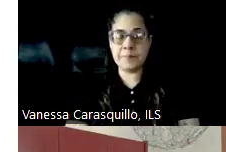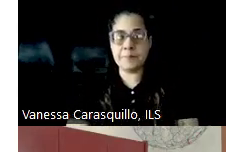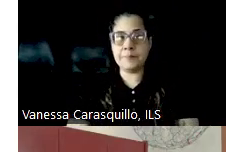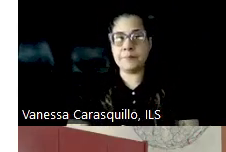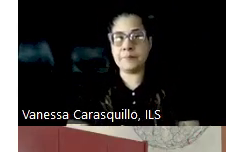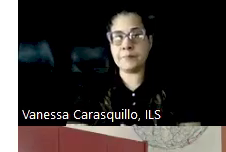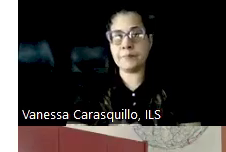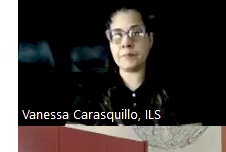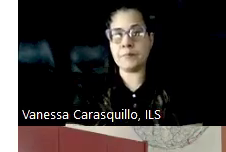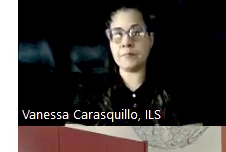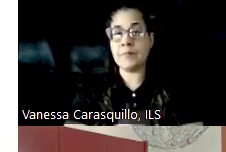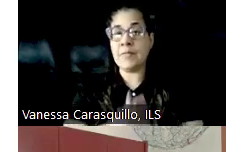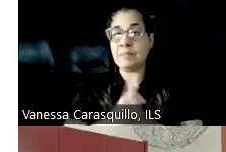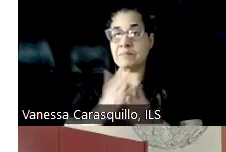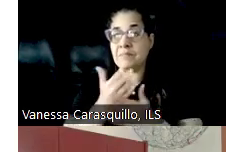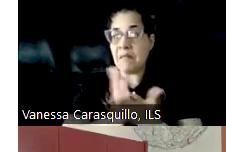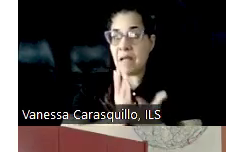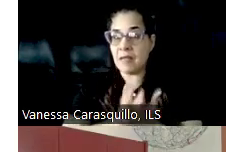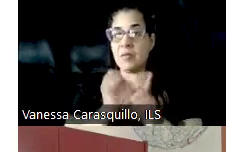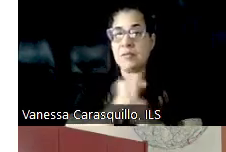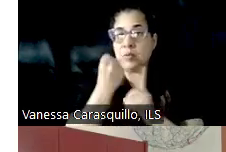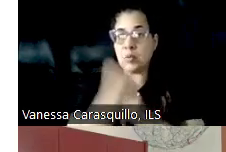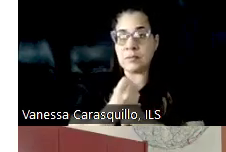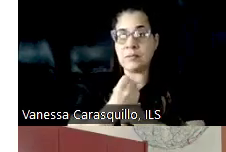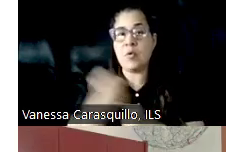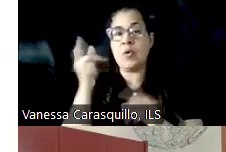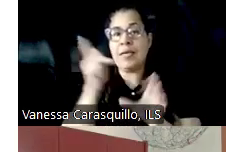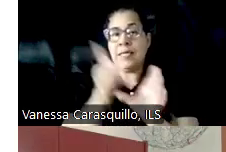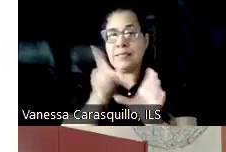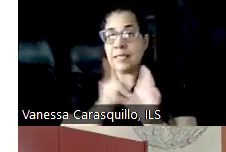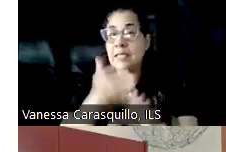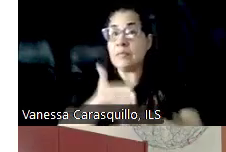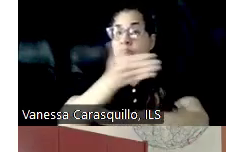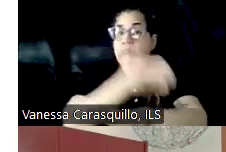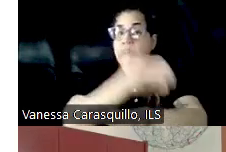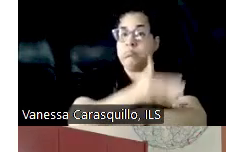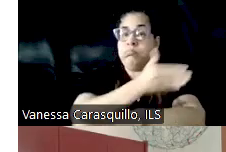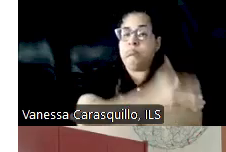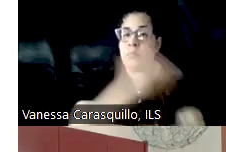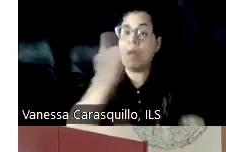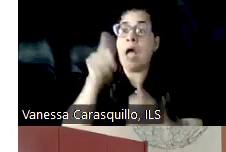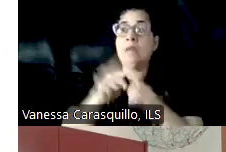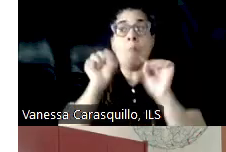psiquiátricas mejoran grandemente cuando utilizamos medicamentos, incluso podemos llegar a la curación o control